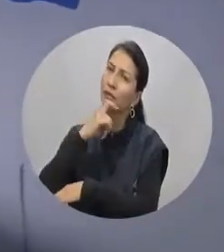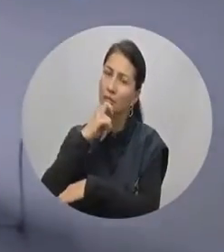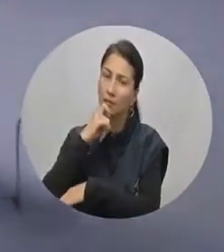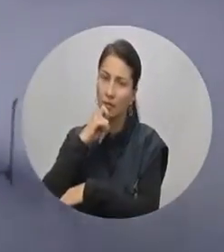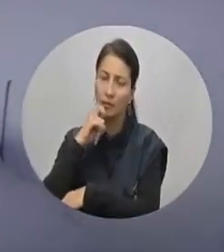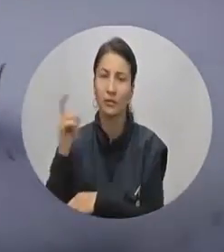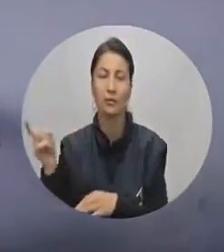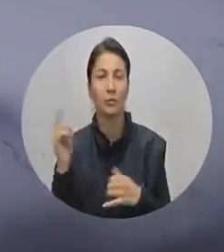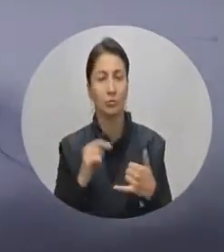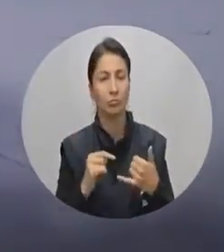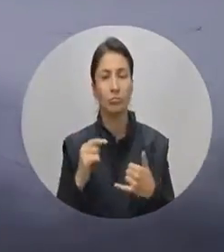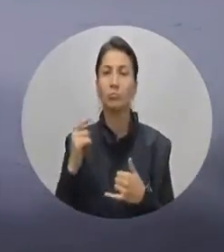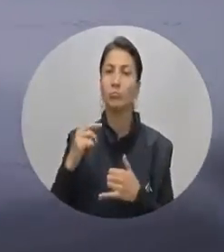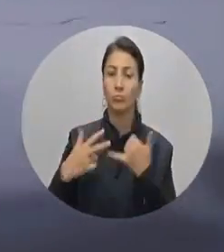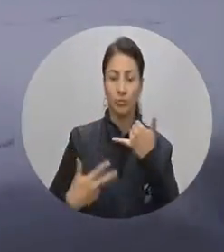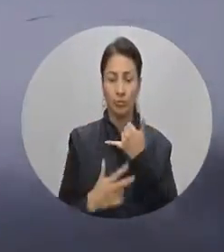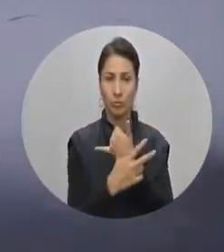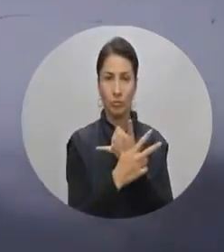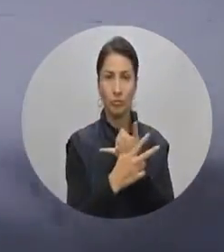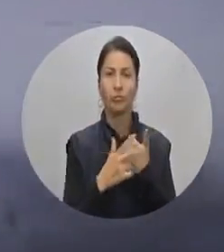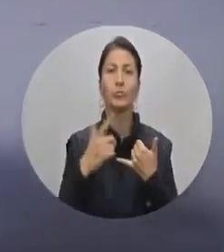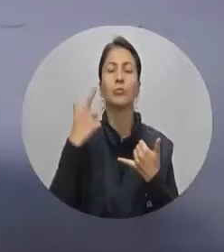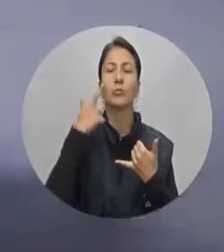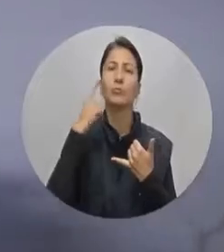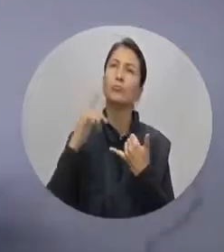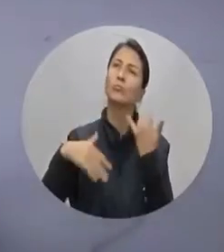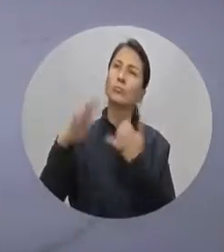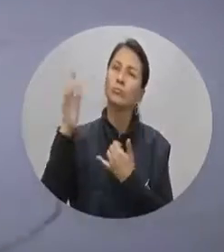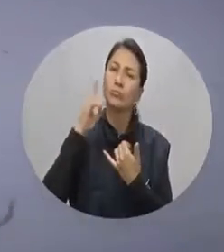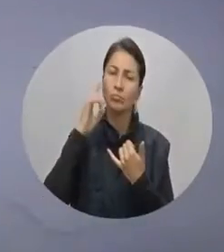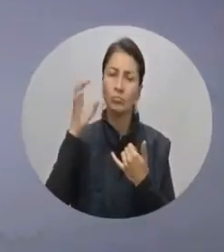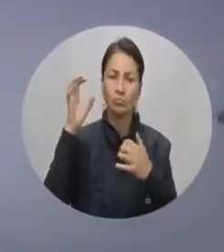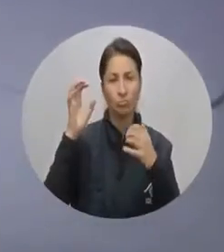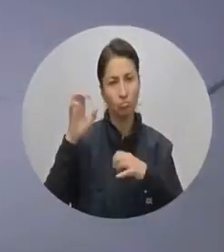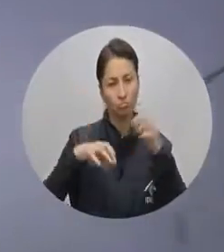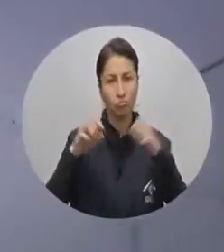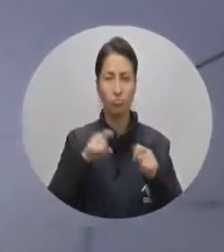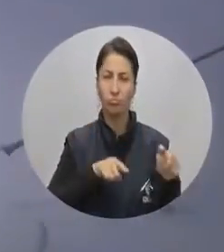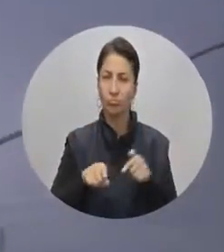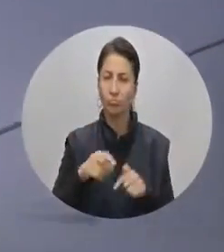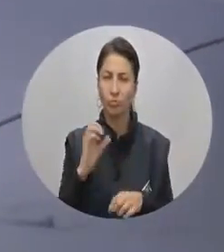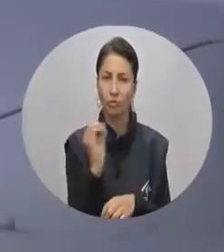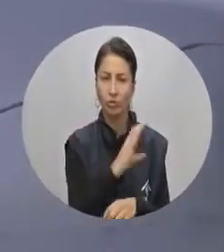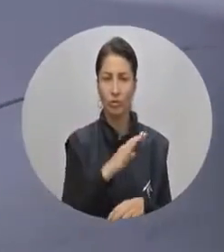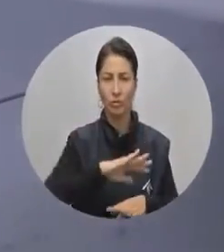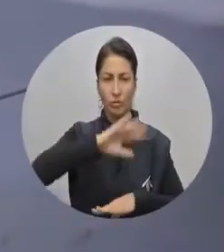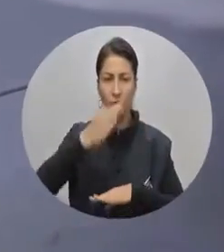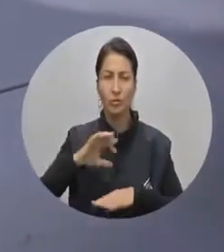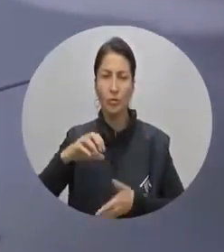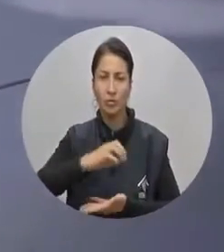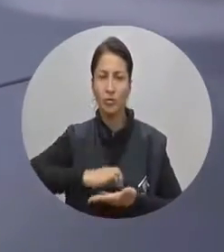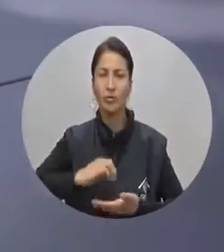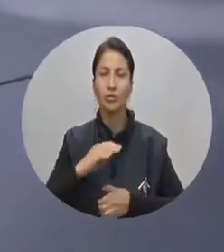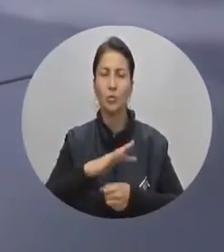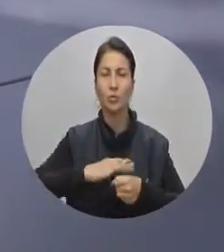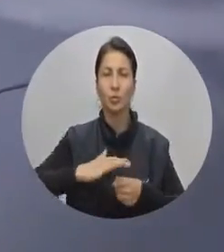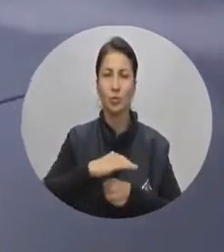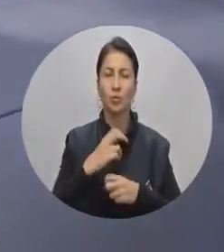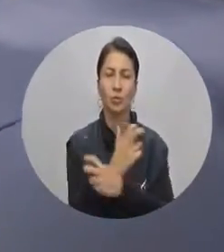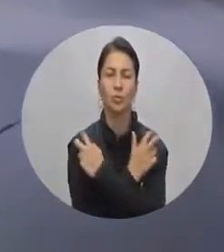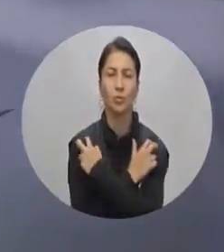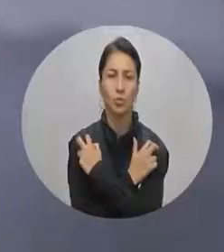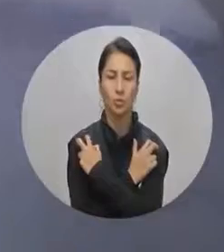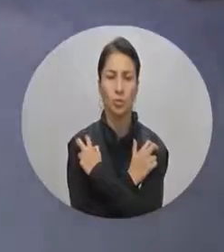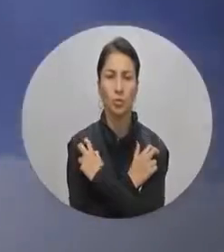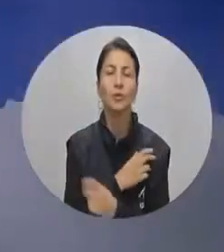cielo parcialmente cubierto. La zona andina, sus piedemontes y montañas, tendrán lluvias en el occidente de Antioquia, Santander,